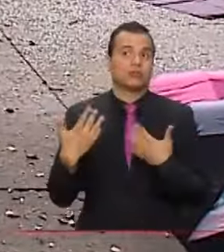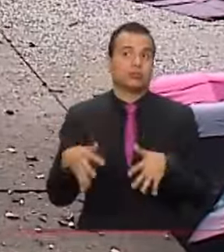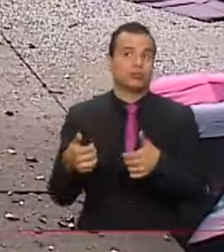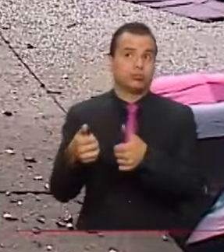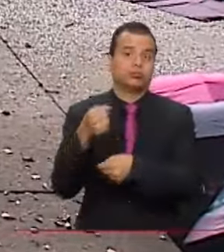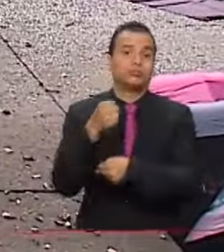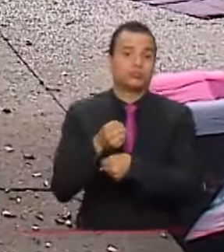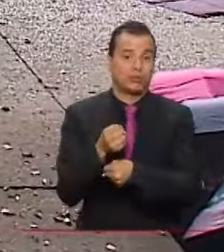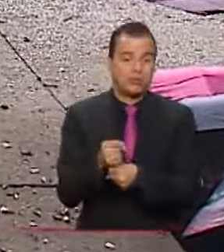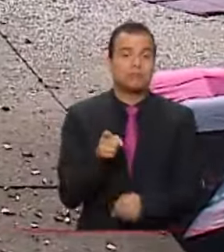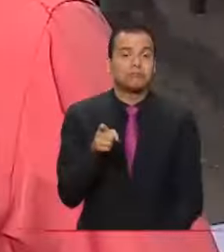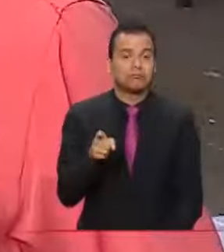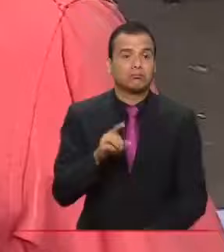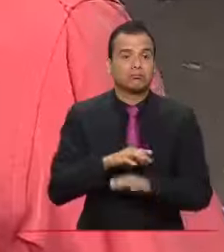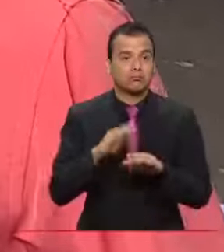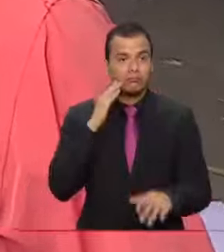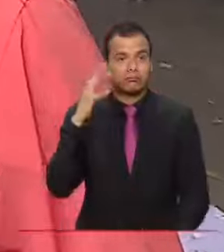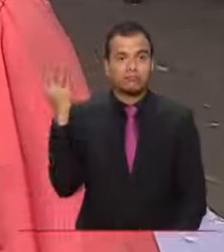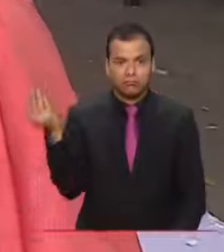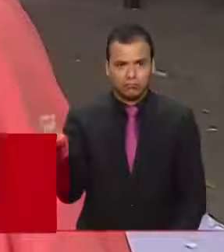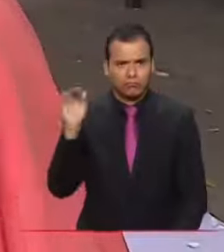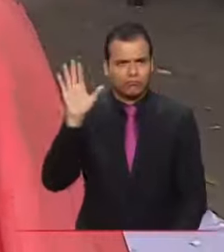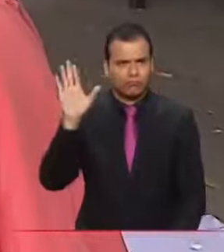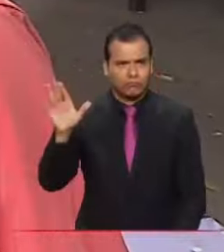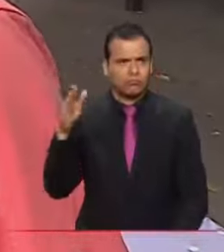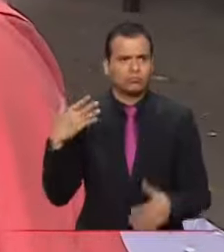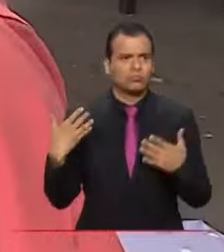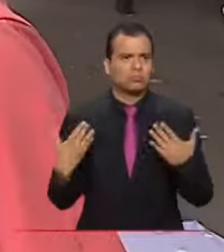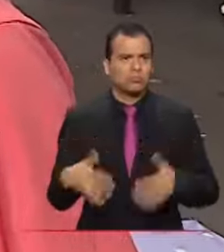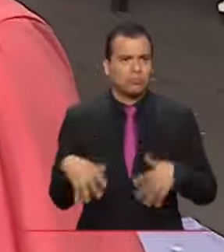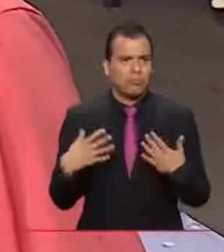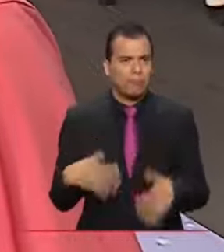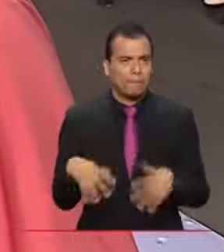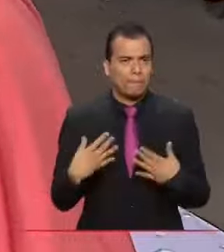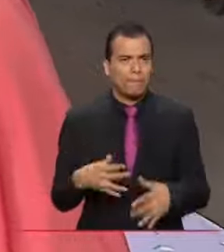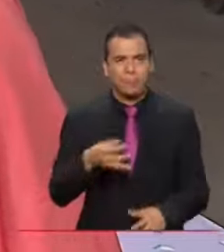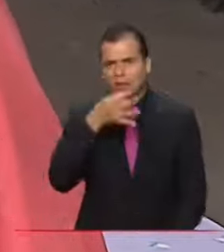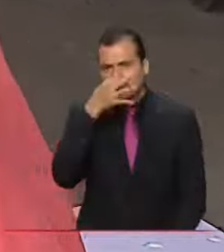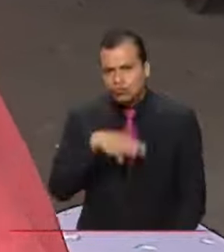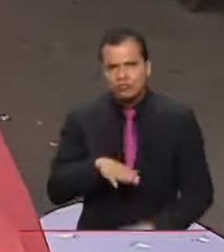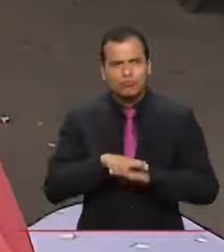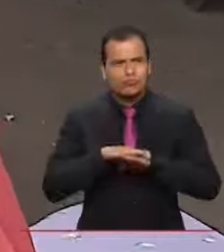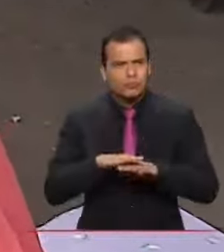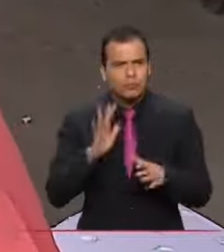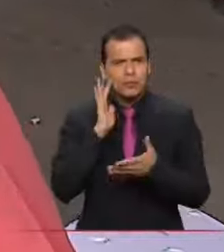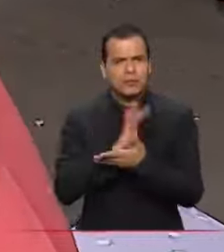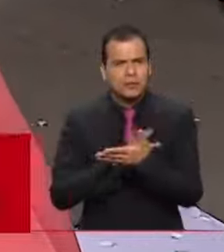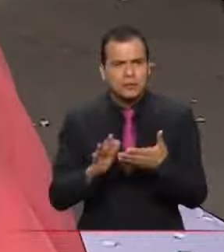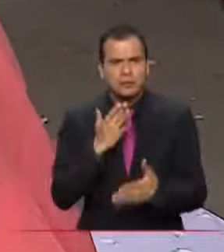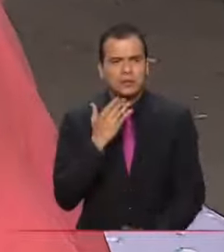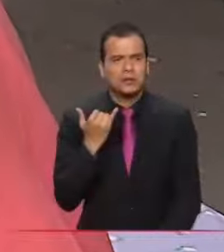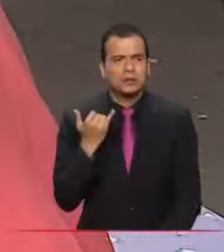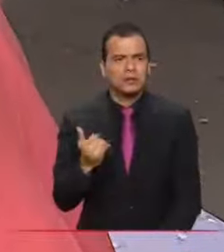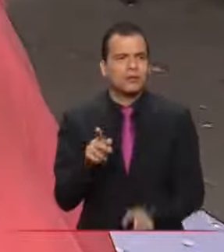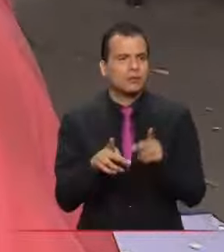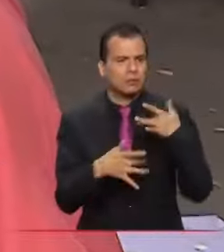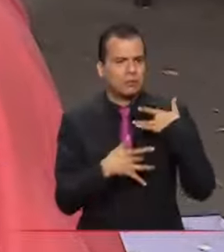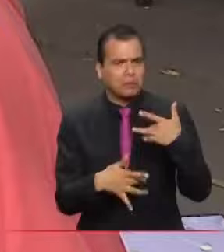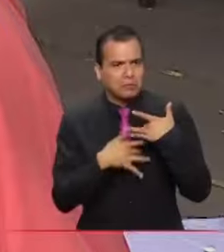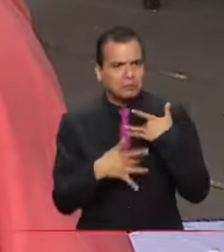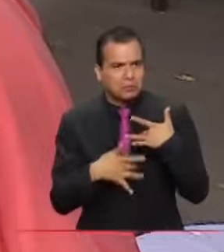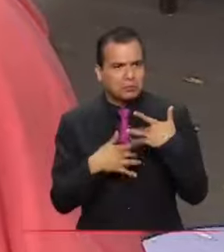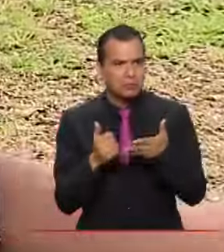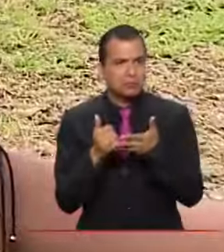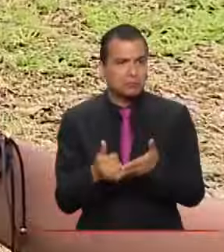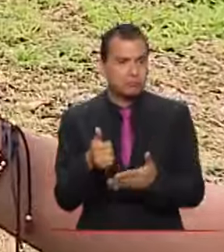meritoria. Desde que ya llegaron aquí, dejaron de hacer caca por aquí, mantiene el puente limpiecito y lo que la gente le quiera regalar, una